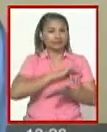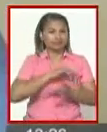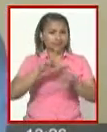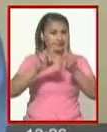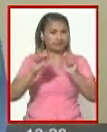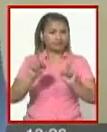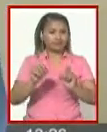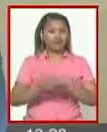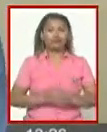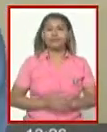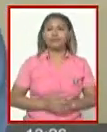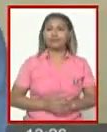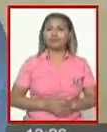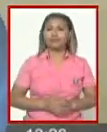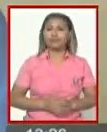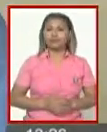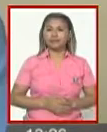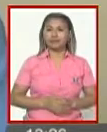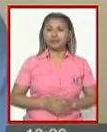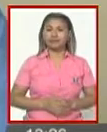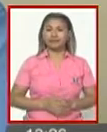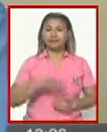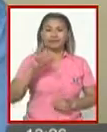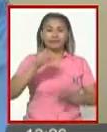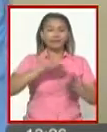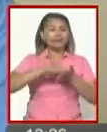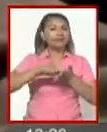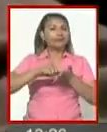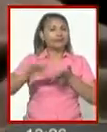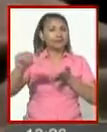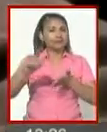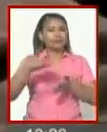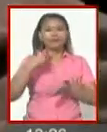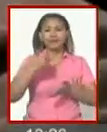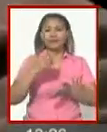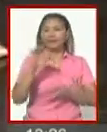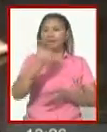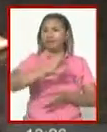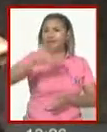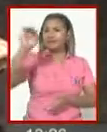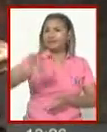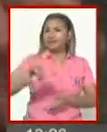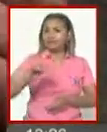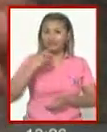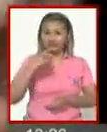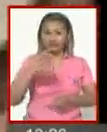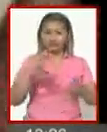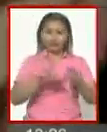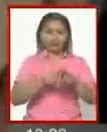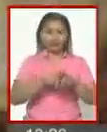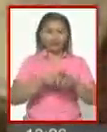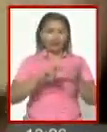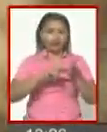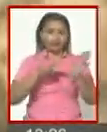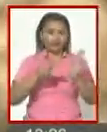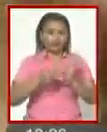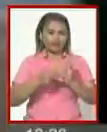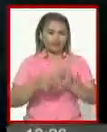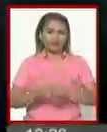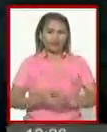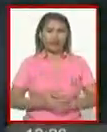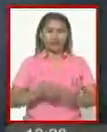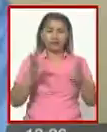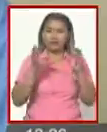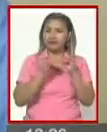para el que no se va a hacer paga directamente pero va a ser con porcentajes también va a ser